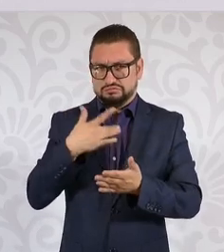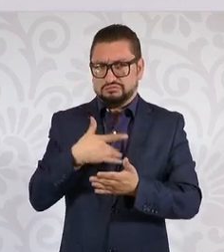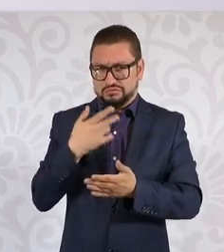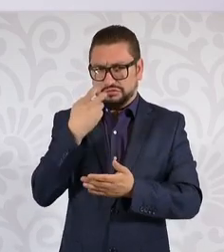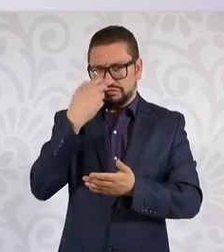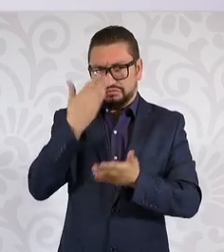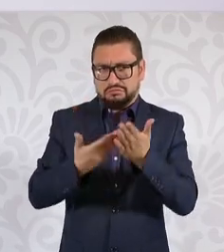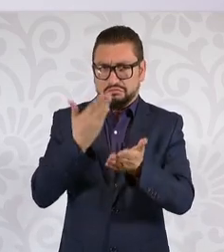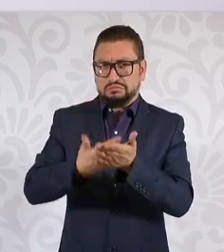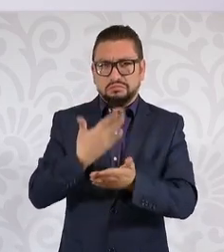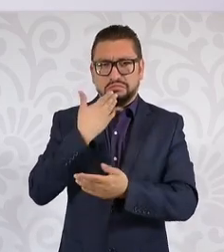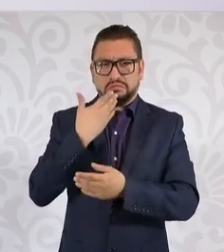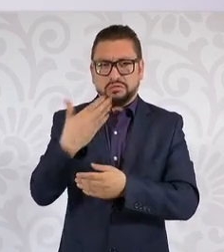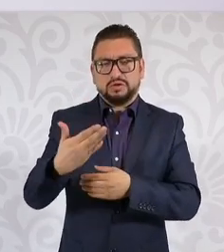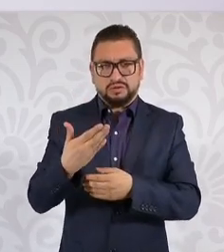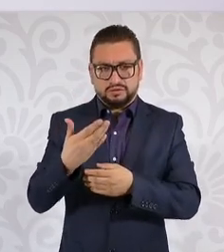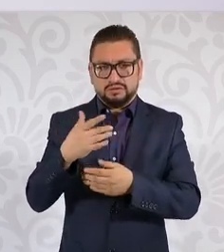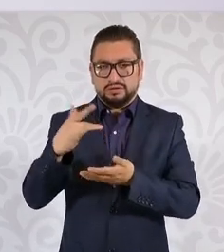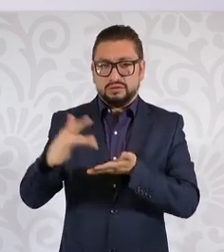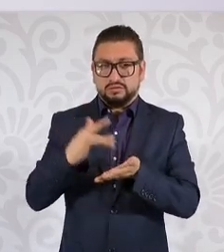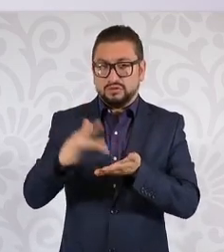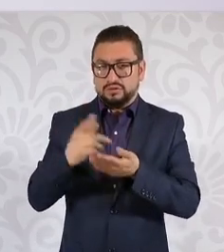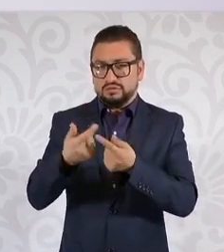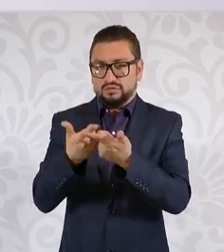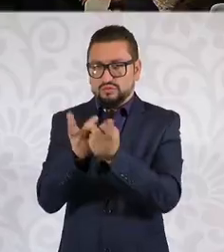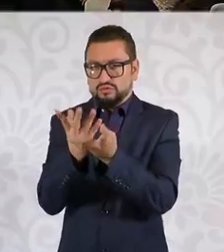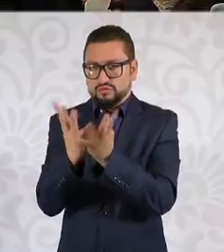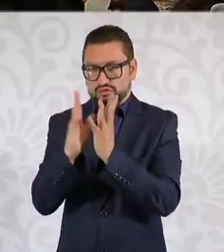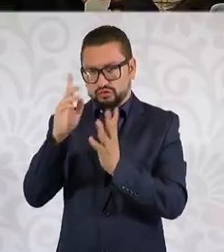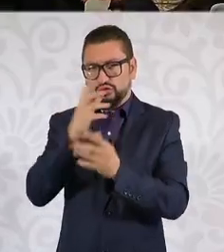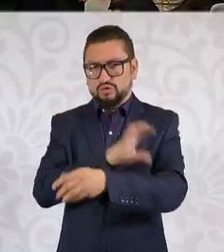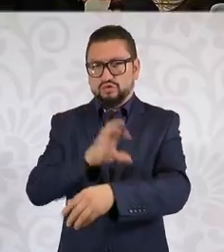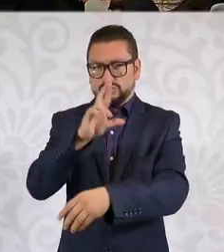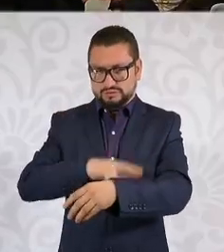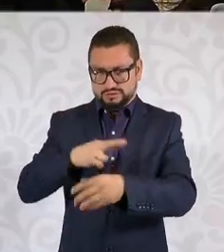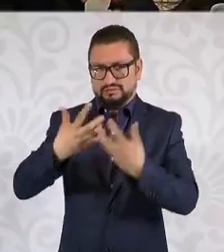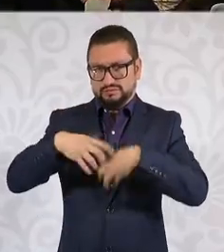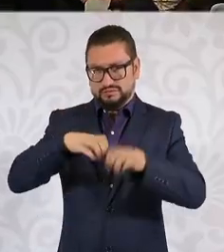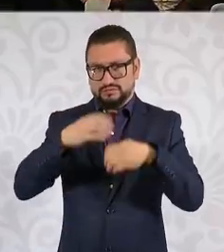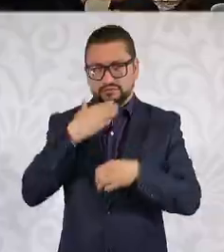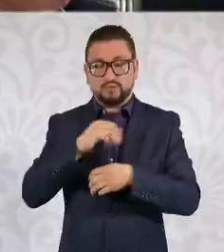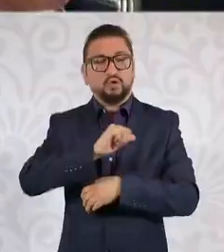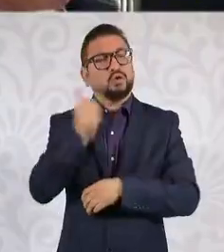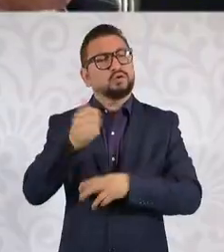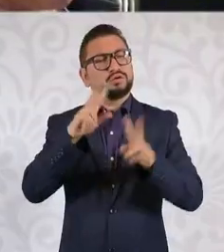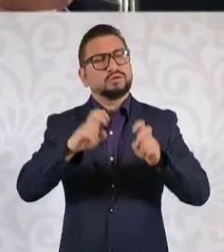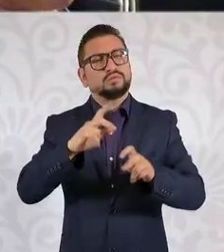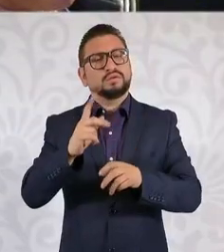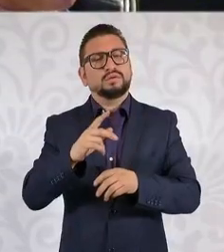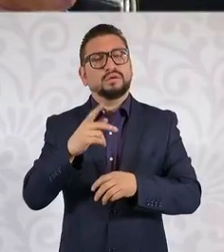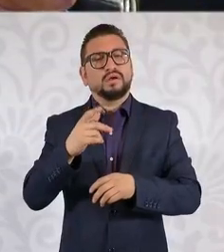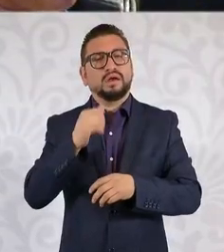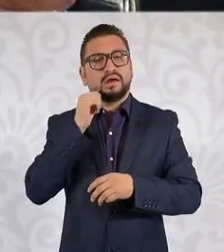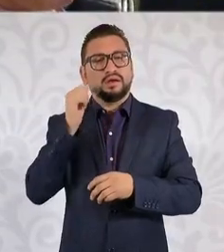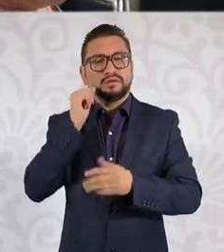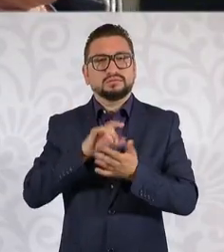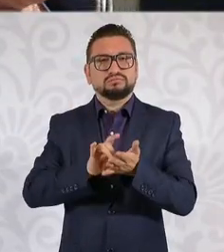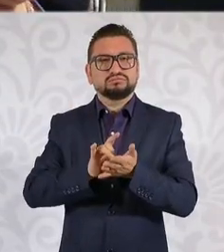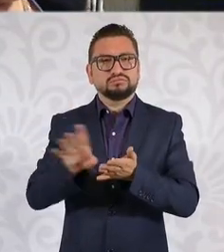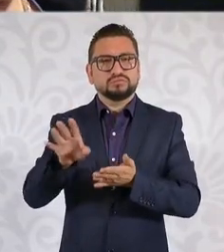iniciativa y nos va a apoyar el Consejo Coordinador. En otros temas, doctora, pues ayer trascendió pues el despido de un